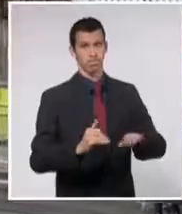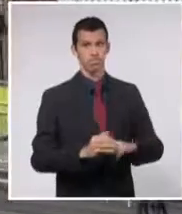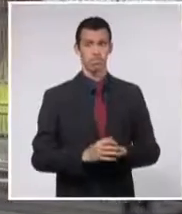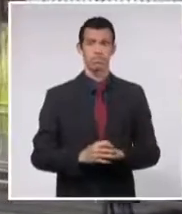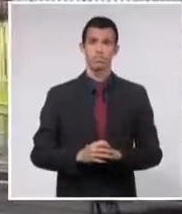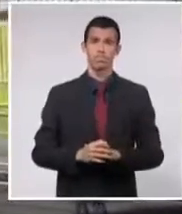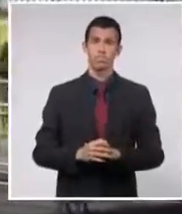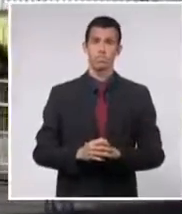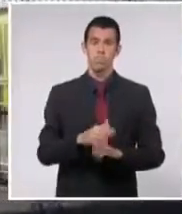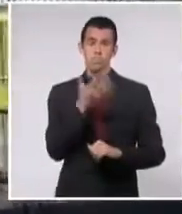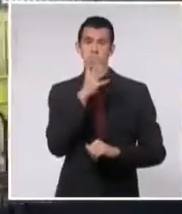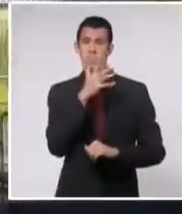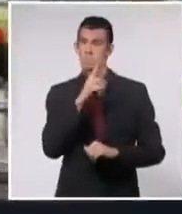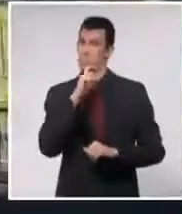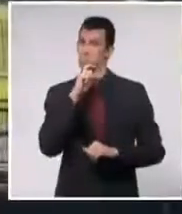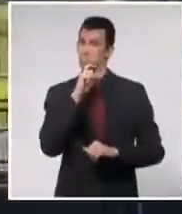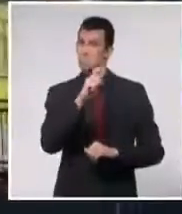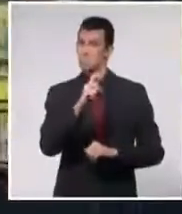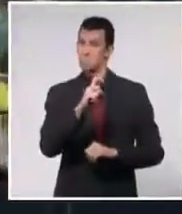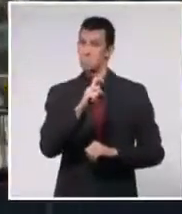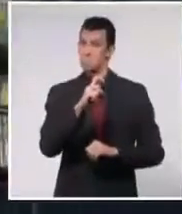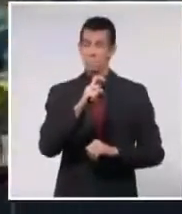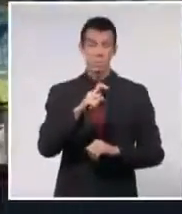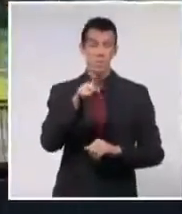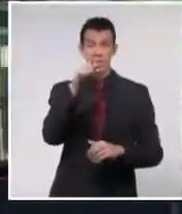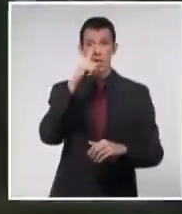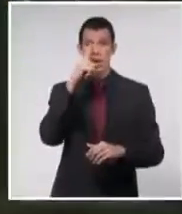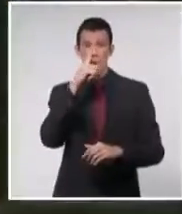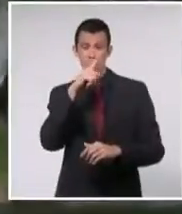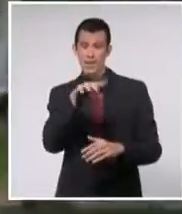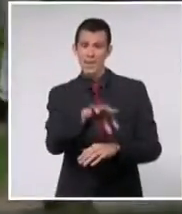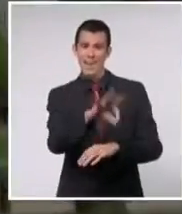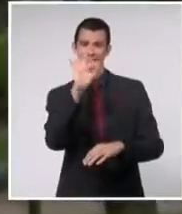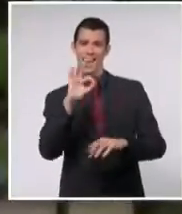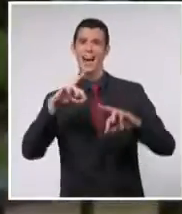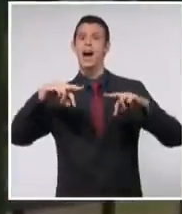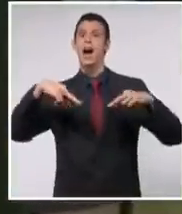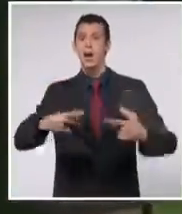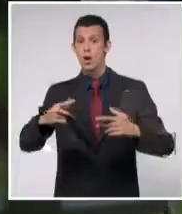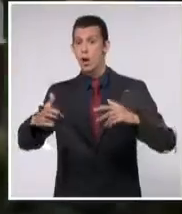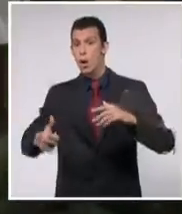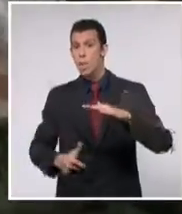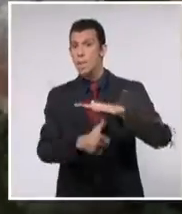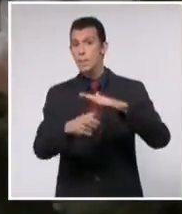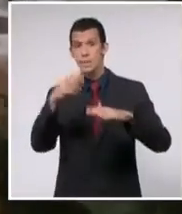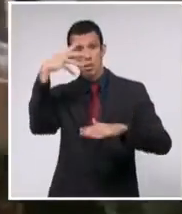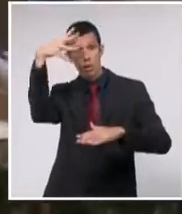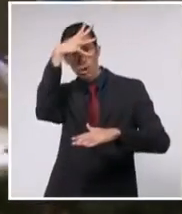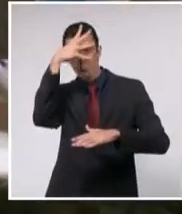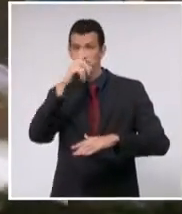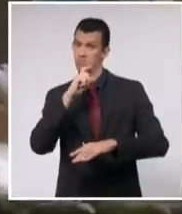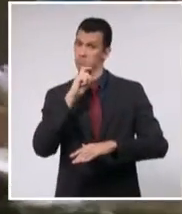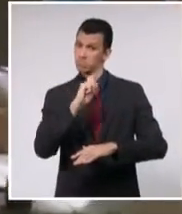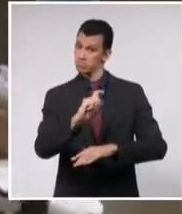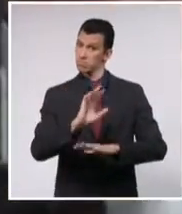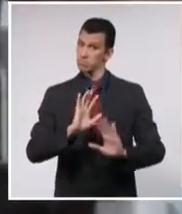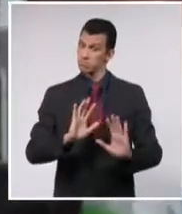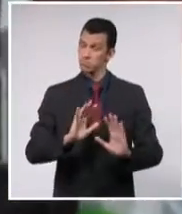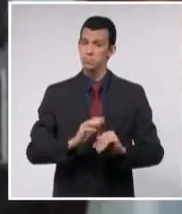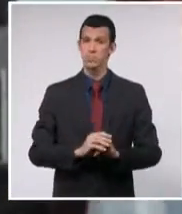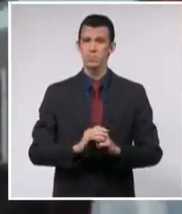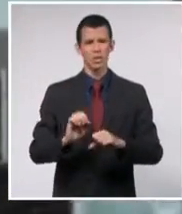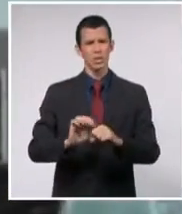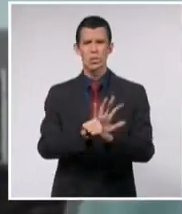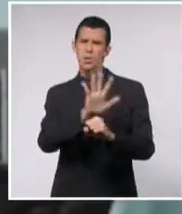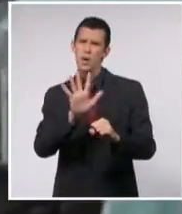se ve cada día más lejos. La pandemia de coronavirus no tiene partido político, ni credo, no